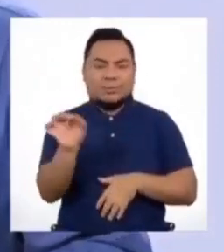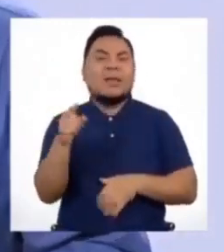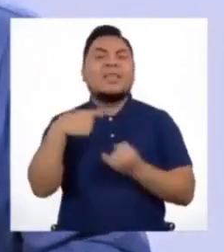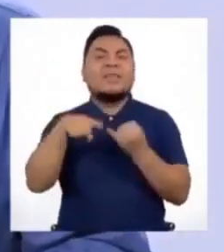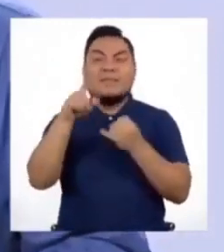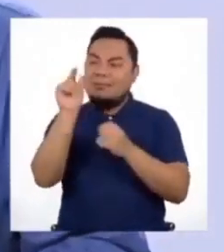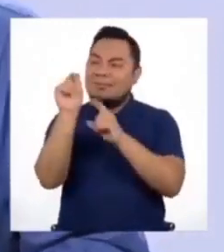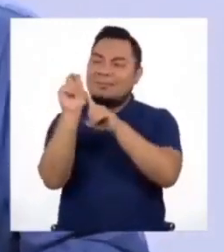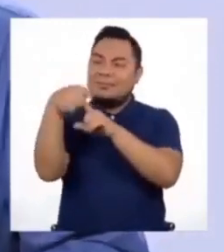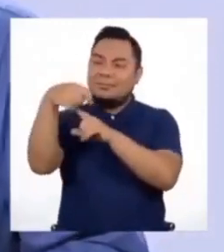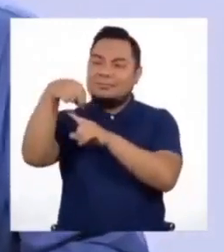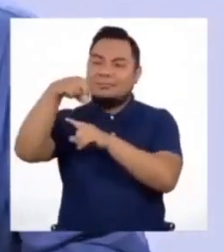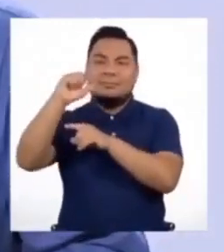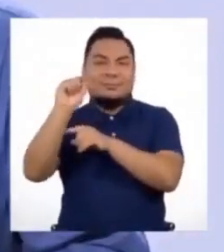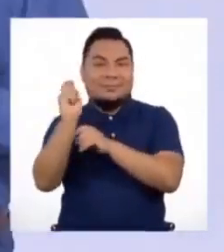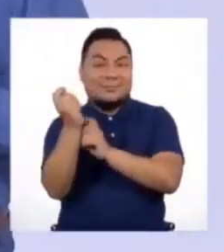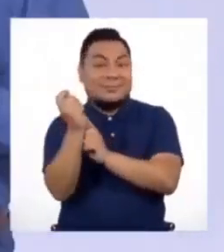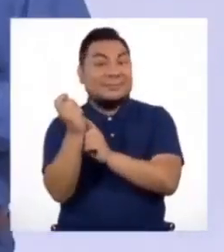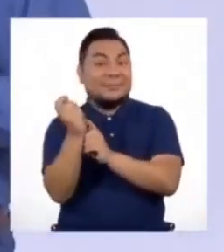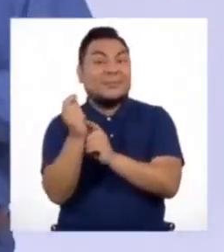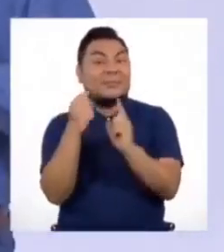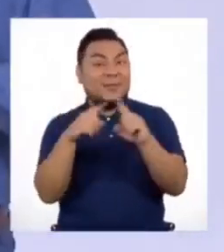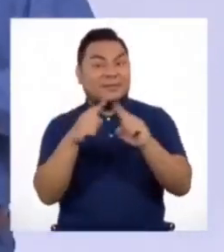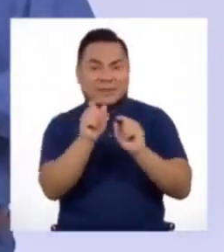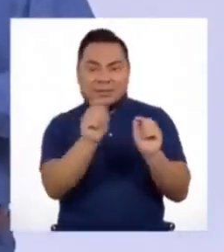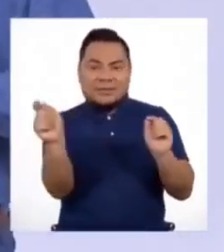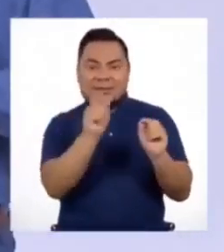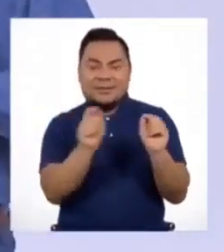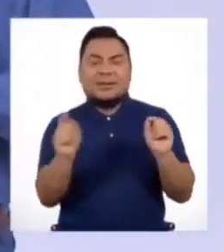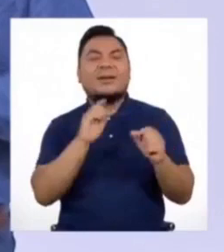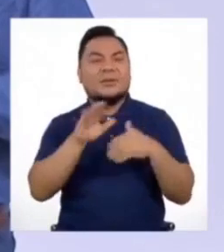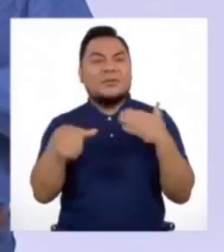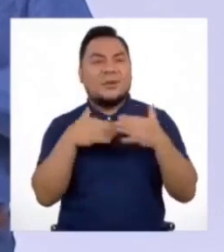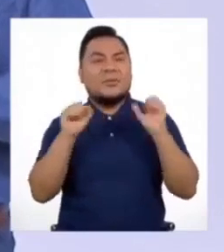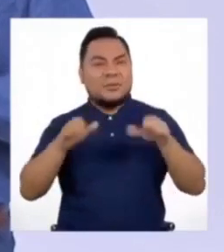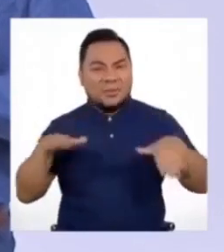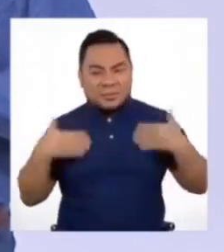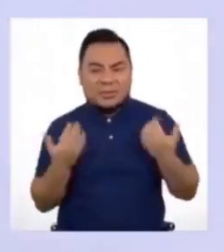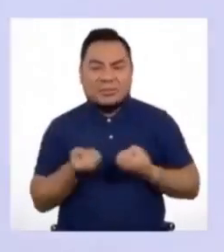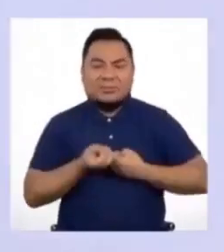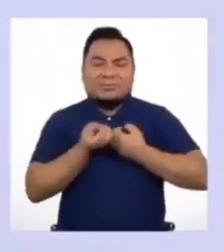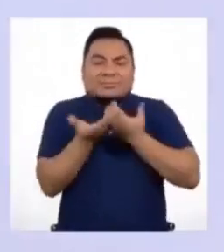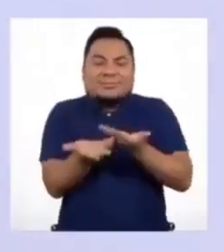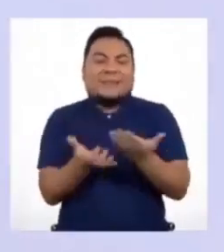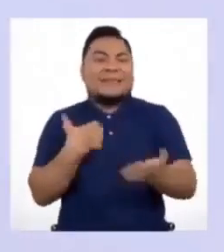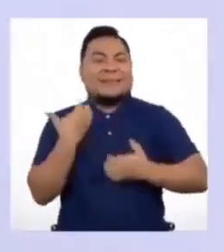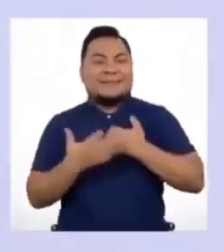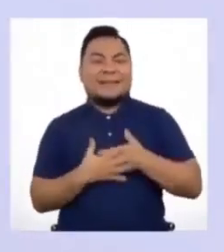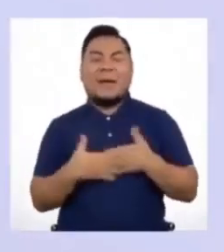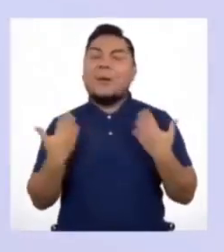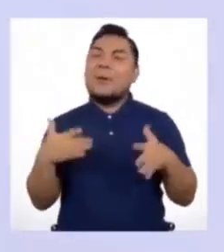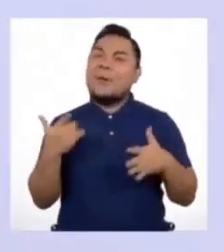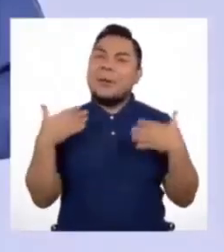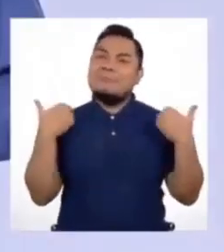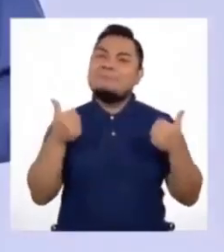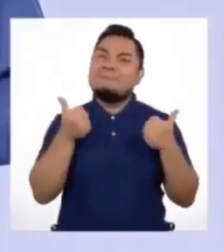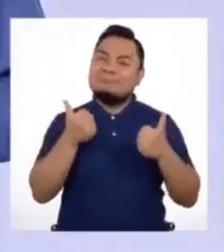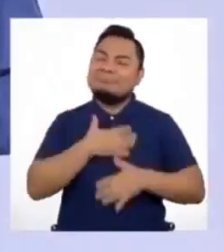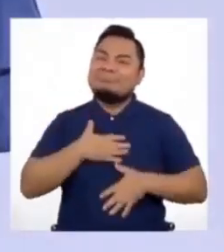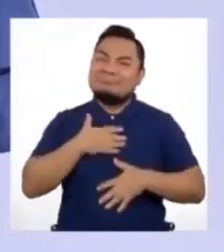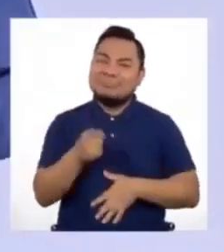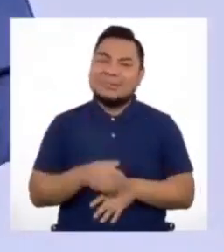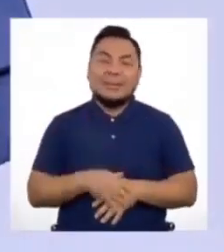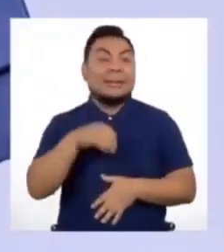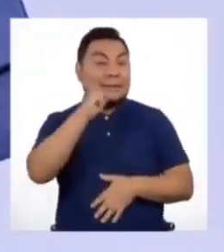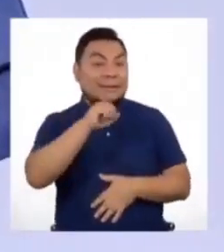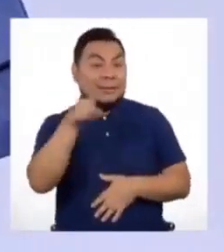vamos a encontrar una gran posibilidad de trazos y explorar sus posibilidades de expresión. Esto está muy divertido, profe. Para